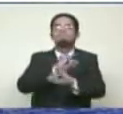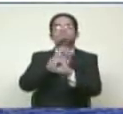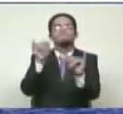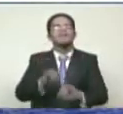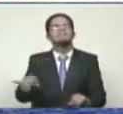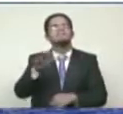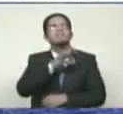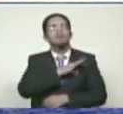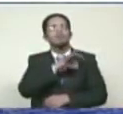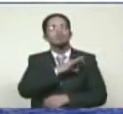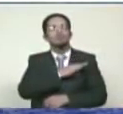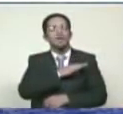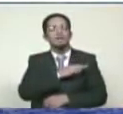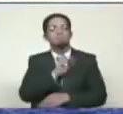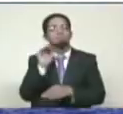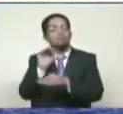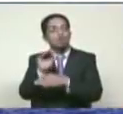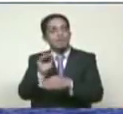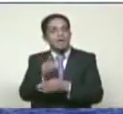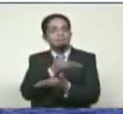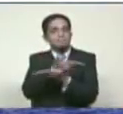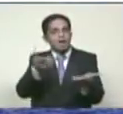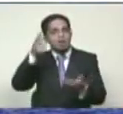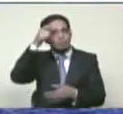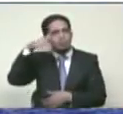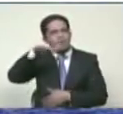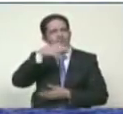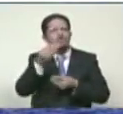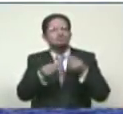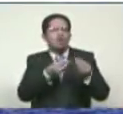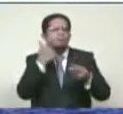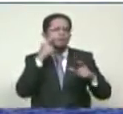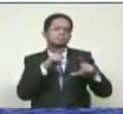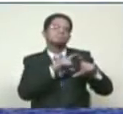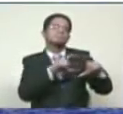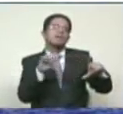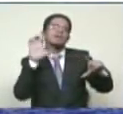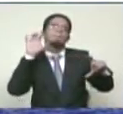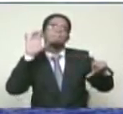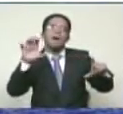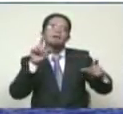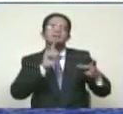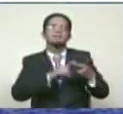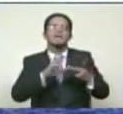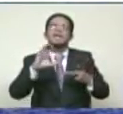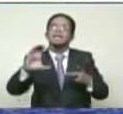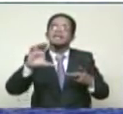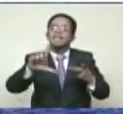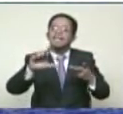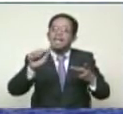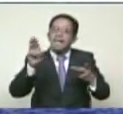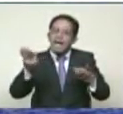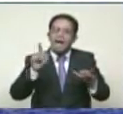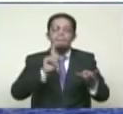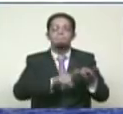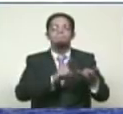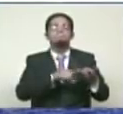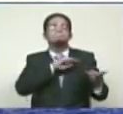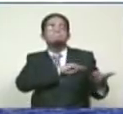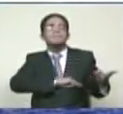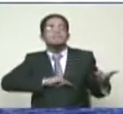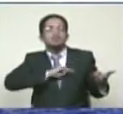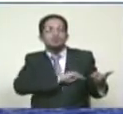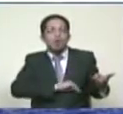la protección del pueblo a través del carnet de la patria, de los CLAP, de las misiones y grandes